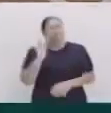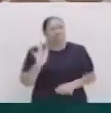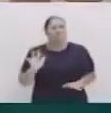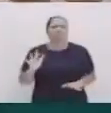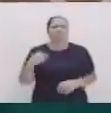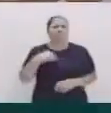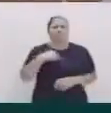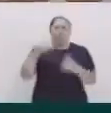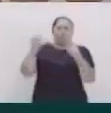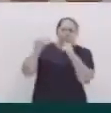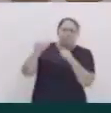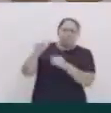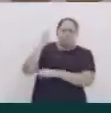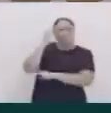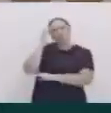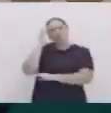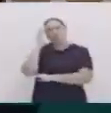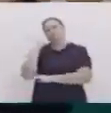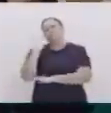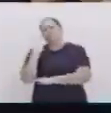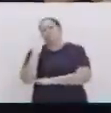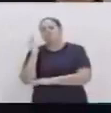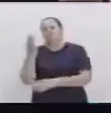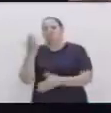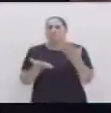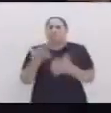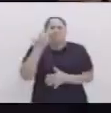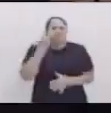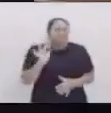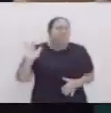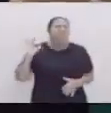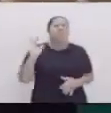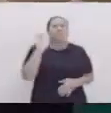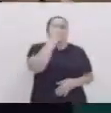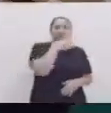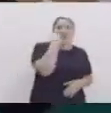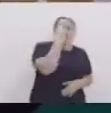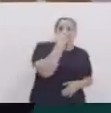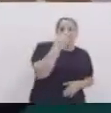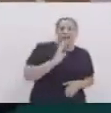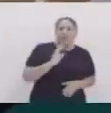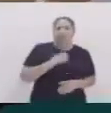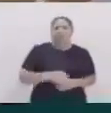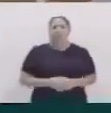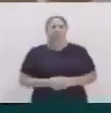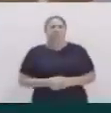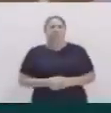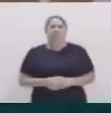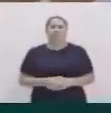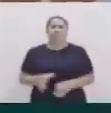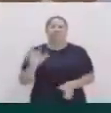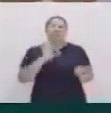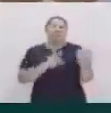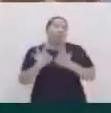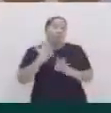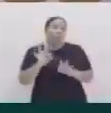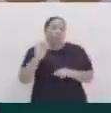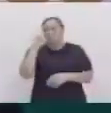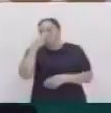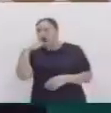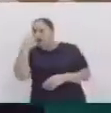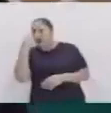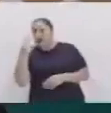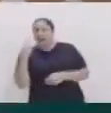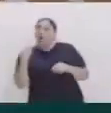hacer analíticamente? Multiplicamos la probabilidad de que sea cara del primer evento con la probabilidad de que sea cara